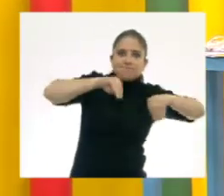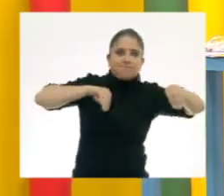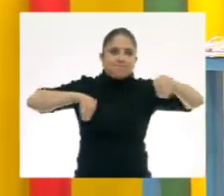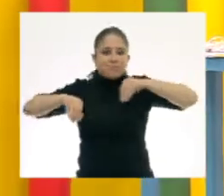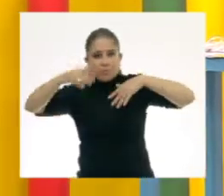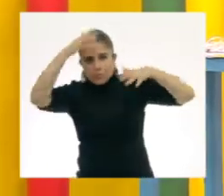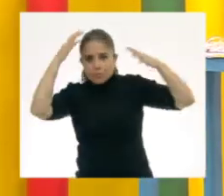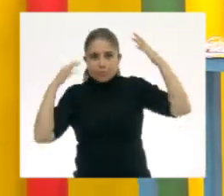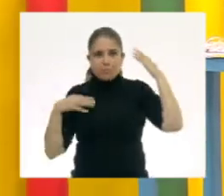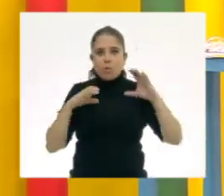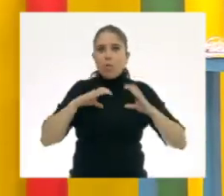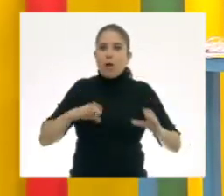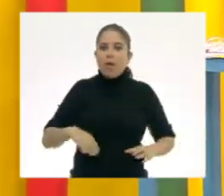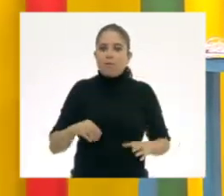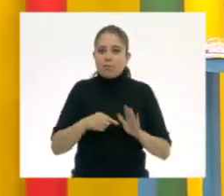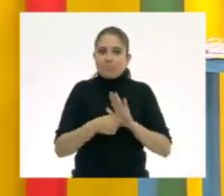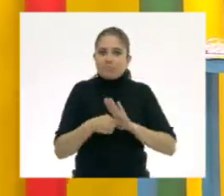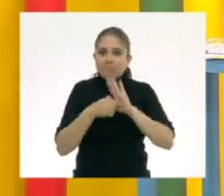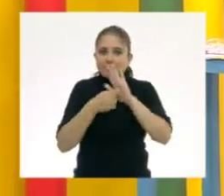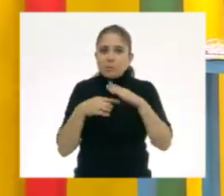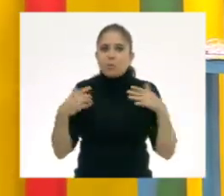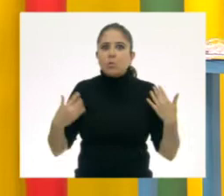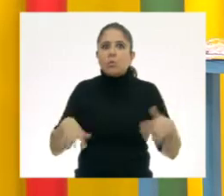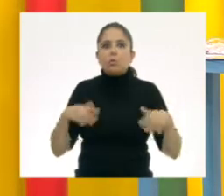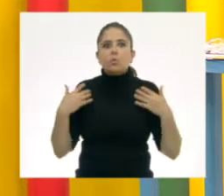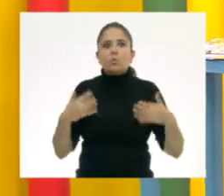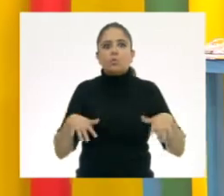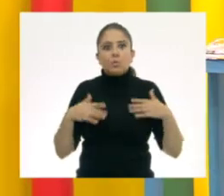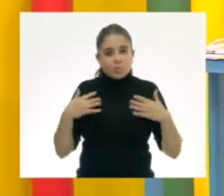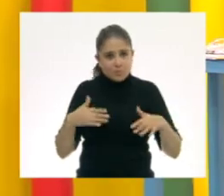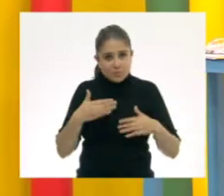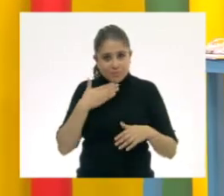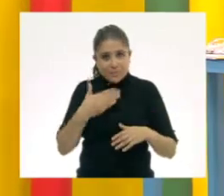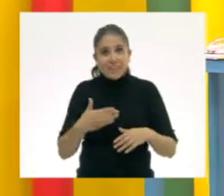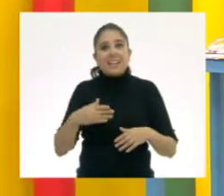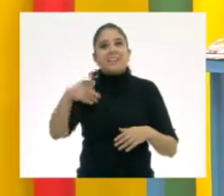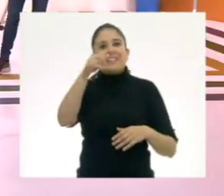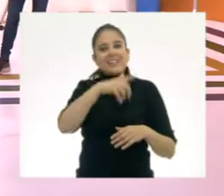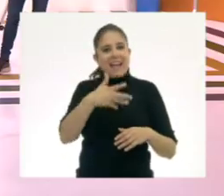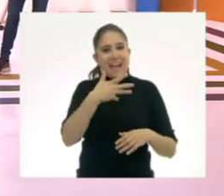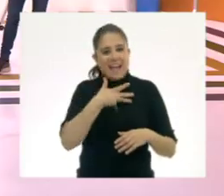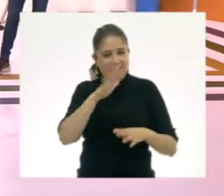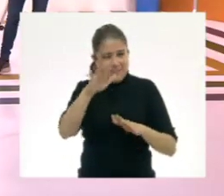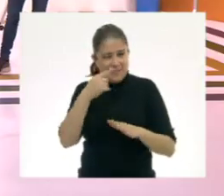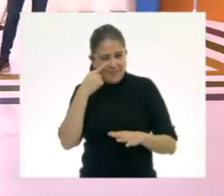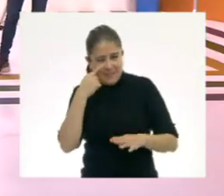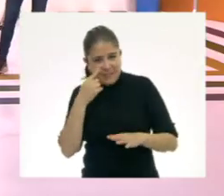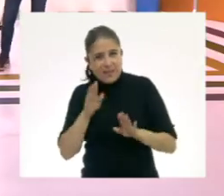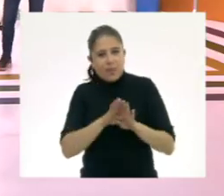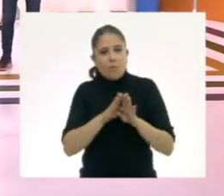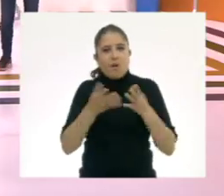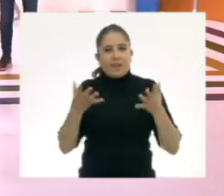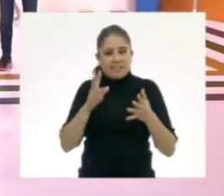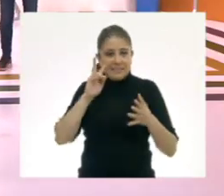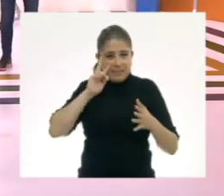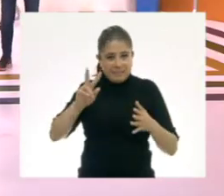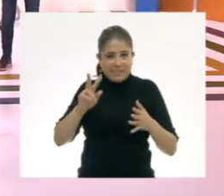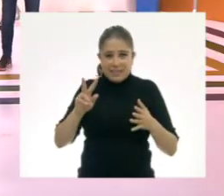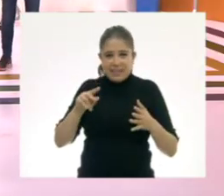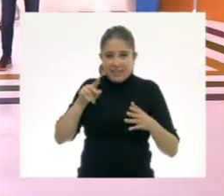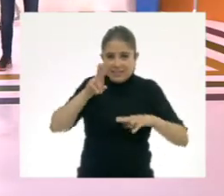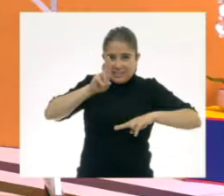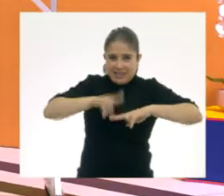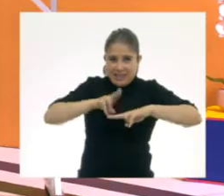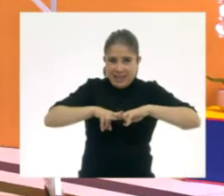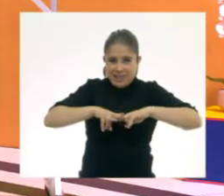cuerpo estas formas, ¿sí? Y para esto, bueno, tenemos, fíjate cómo lo hacían. ¿Sí viste cómo, dónde